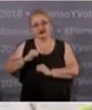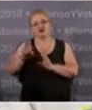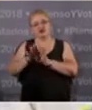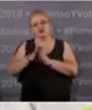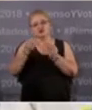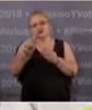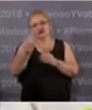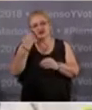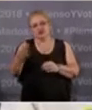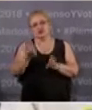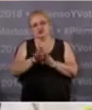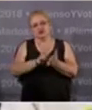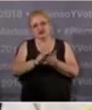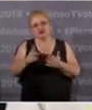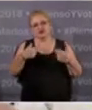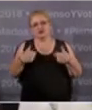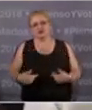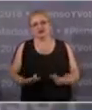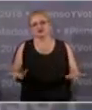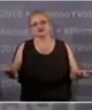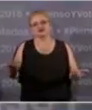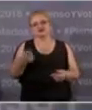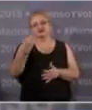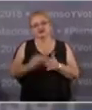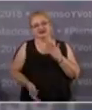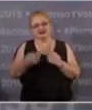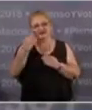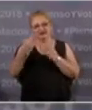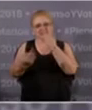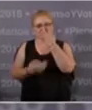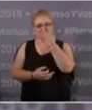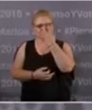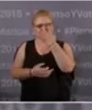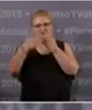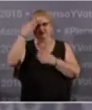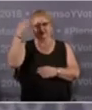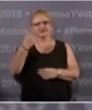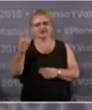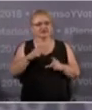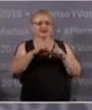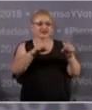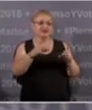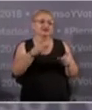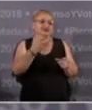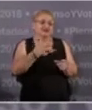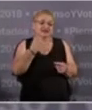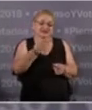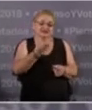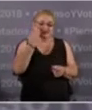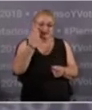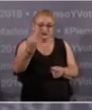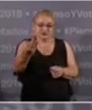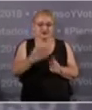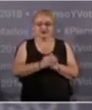incluso las áreas de derechos humanos. Muchas gracias, candidata, por su participación. Sabemos que los temas pueden ser complicados, pero tenemos esa duración.